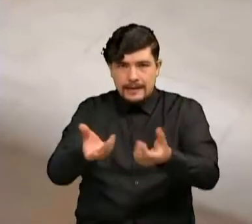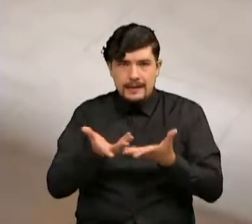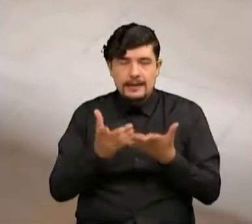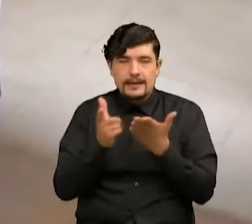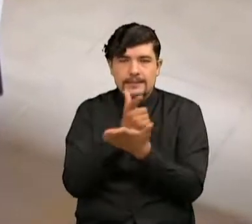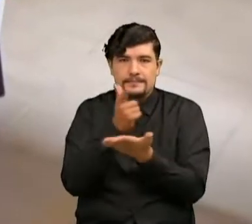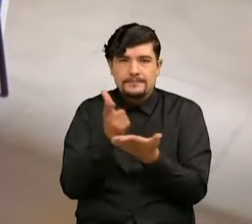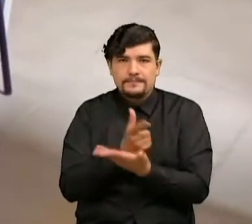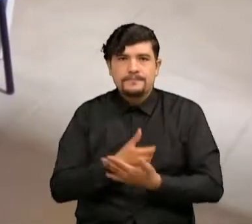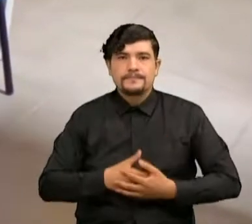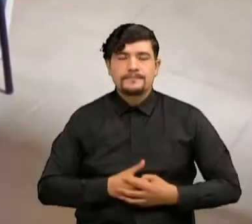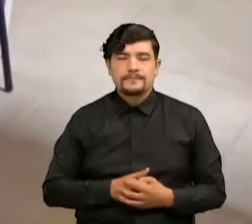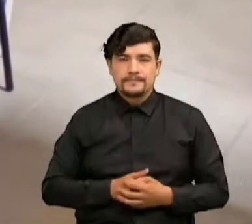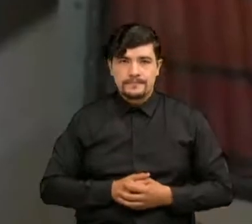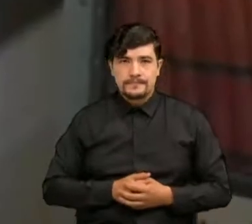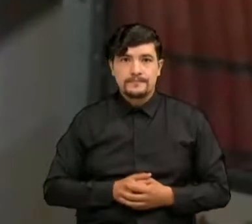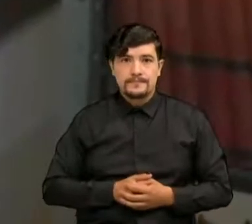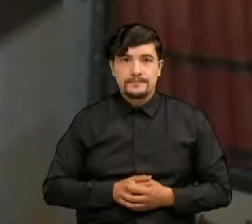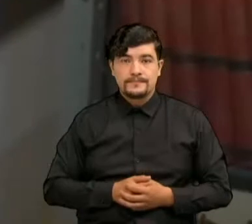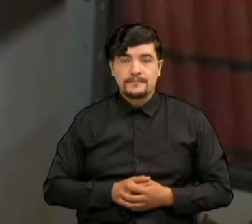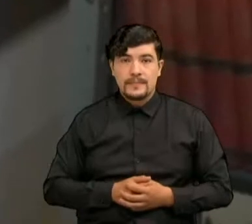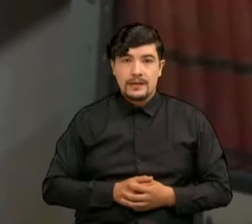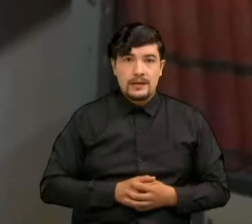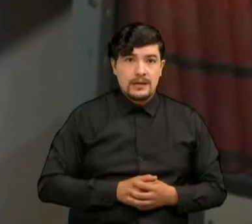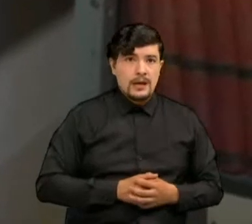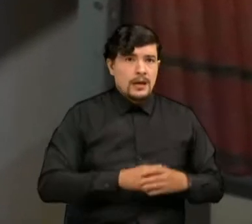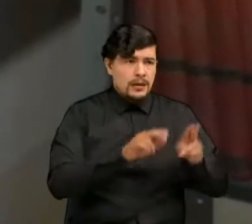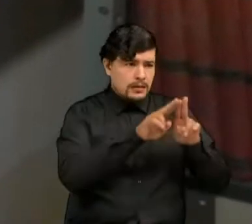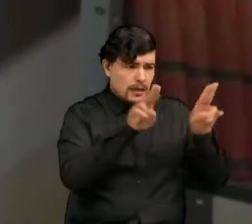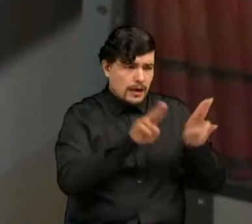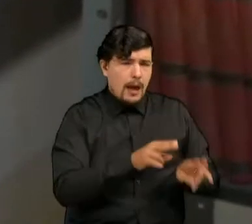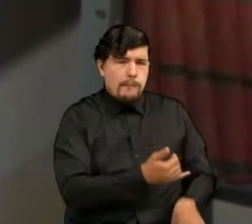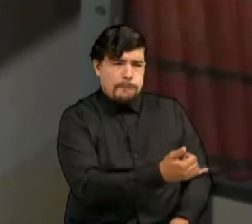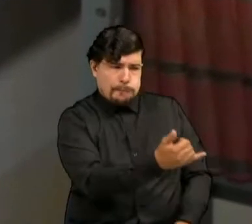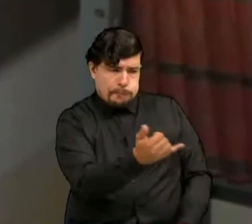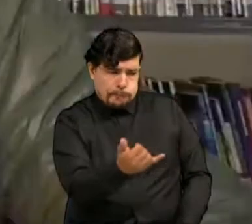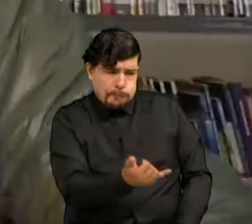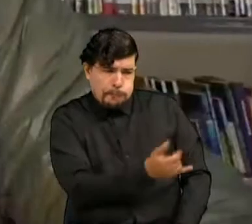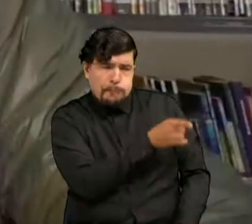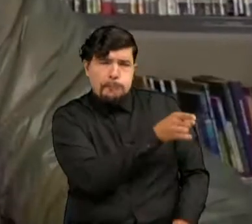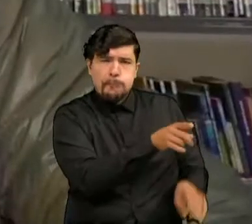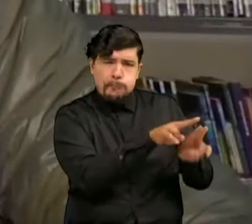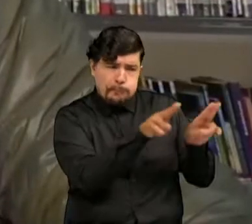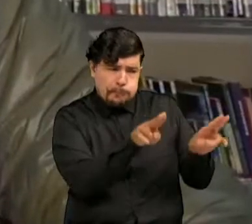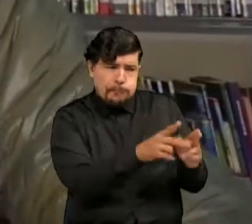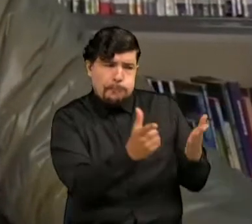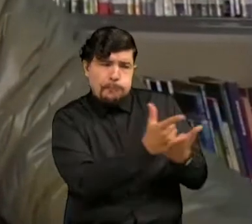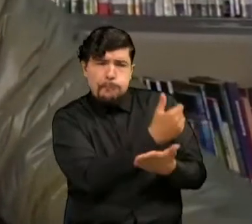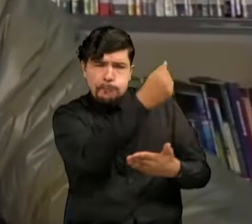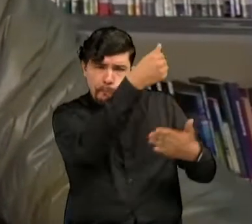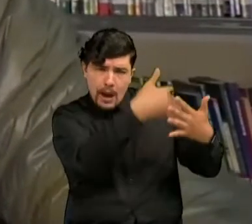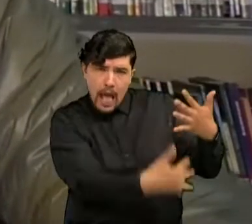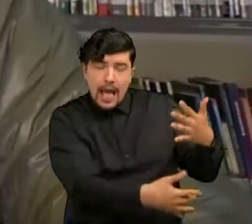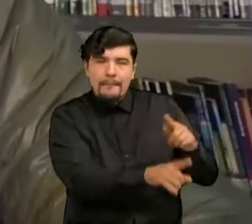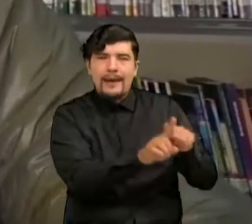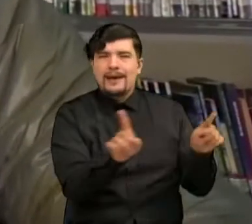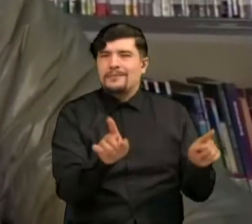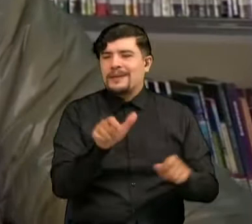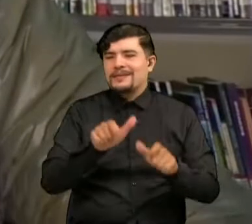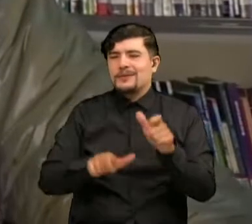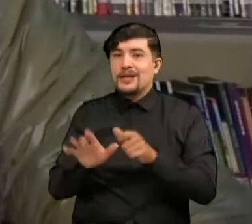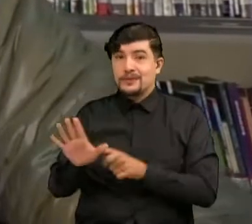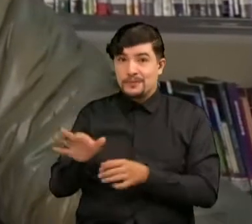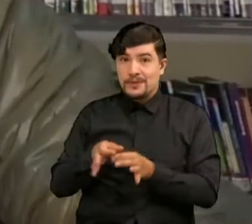los malagueños siguen prefiriendo el encanto de los libros en físico los libros que más prestan son los libros de